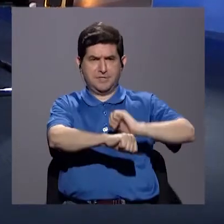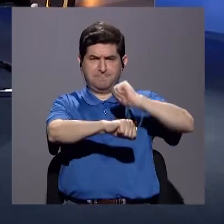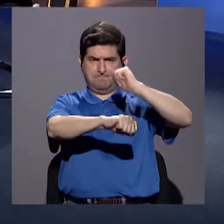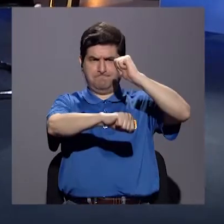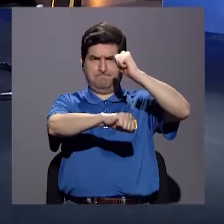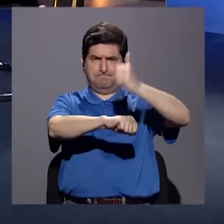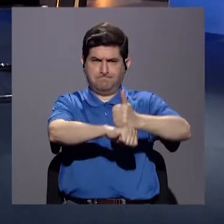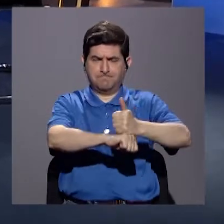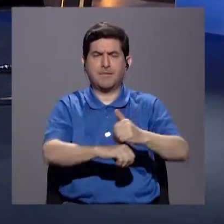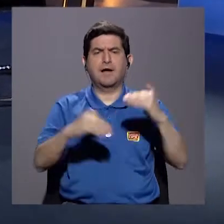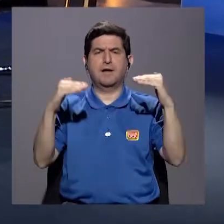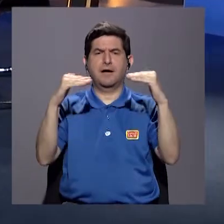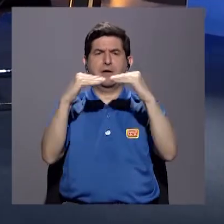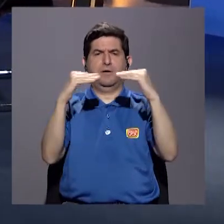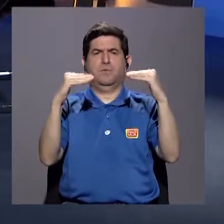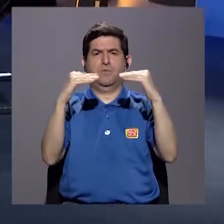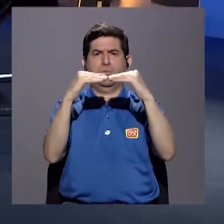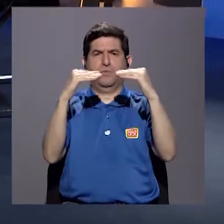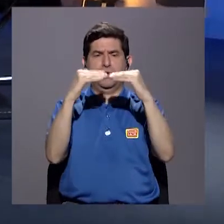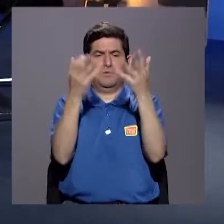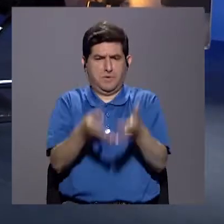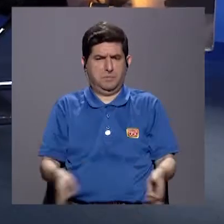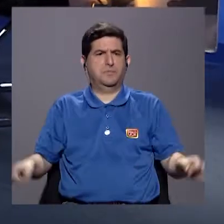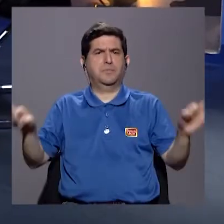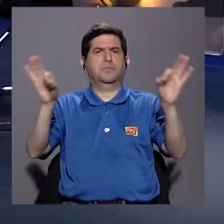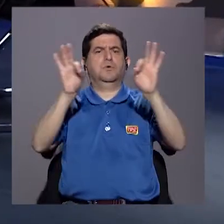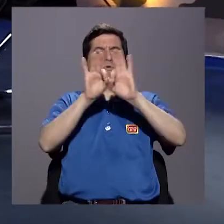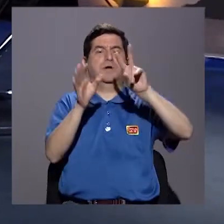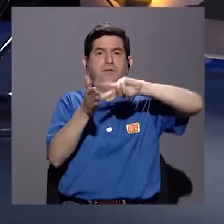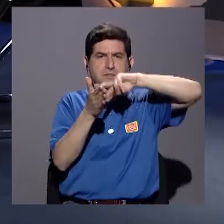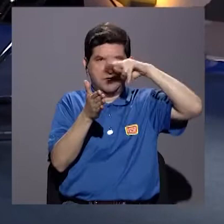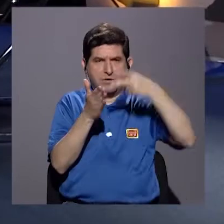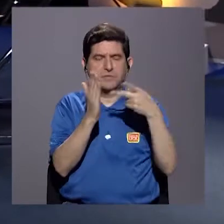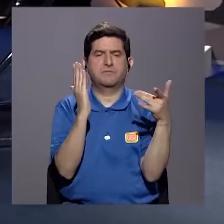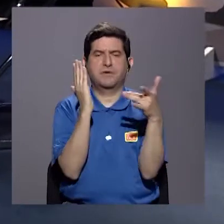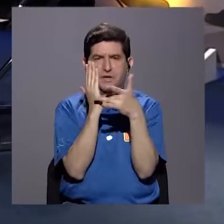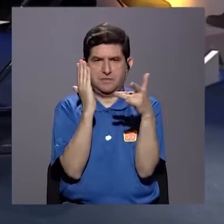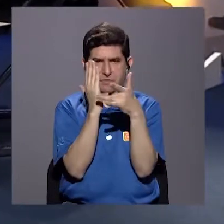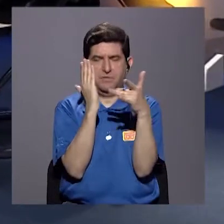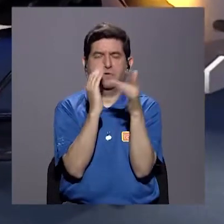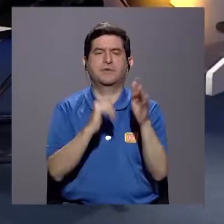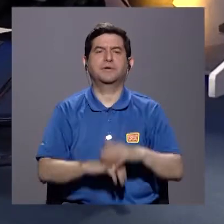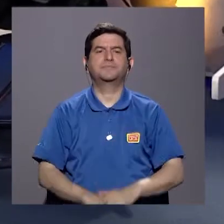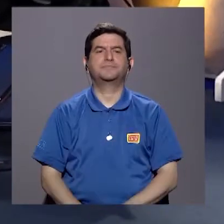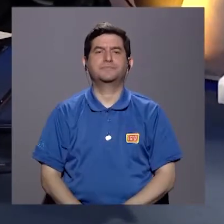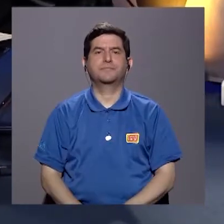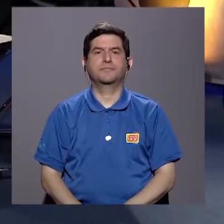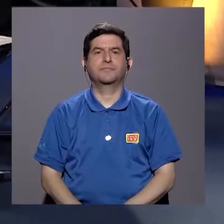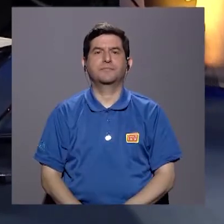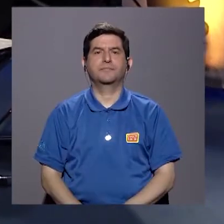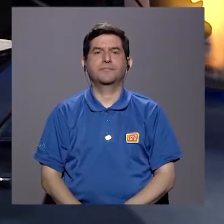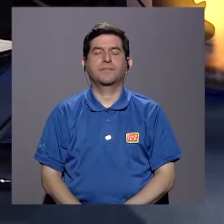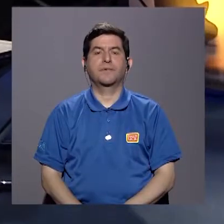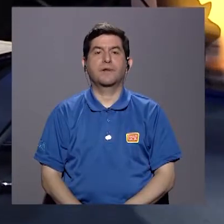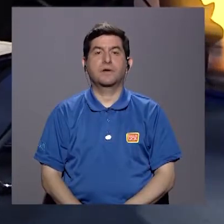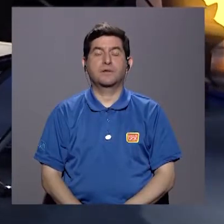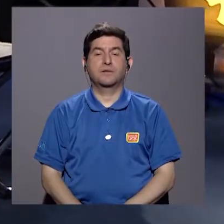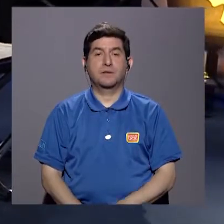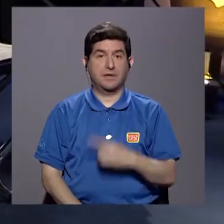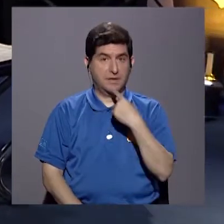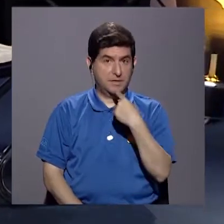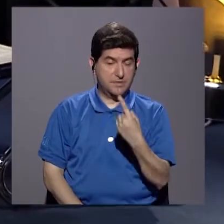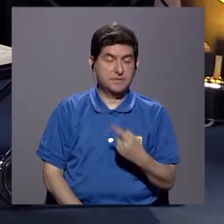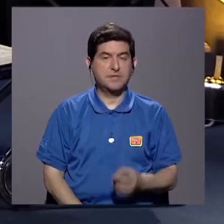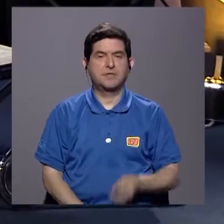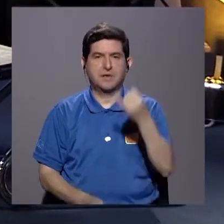Rica, digamos, en el nivel más significativo en cuanto a tecnología. Es decir, se está